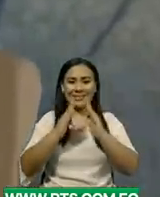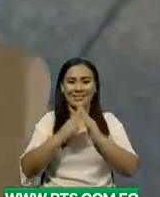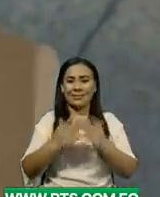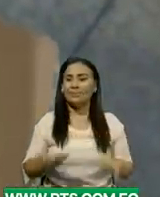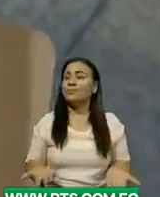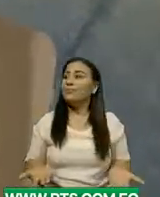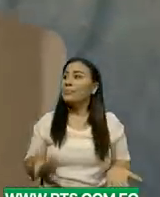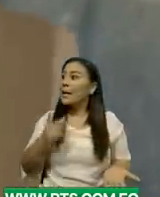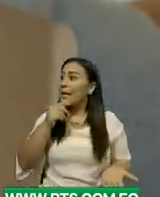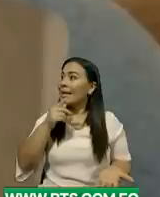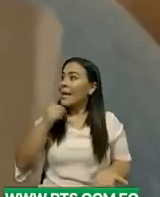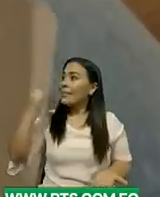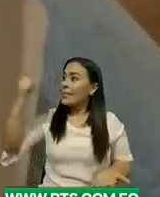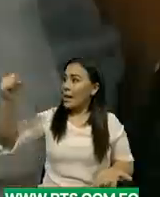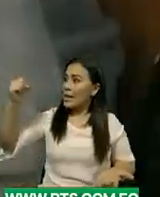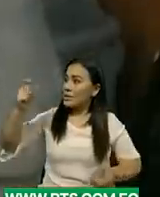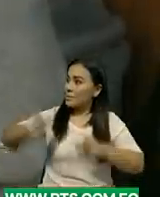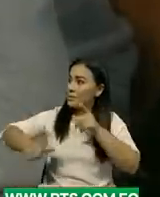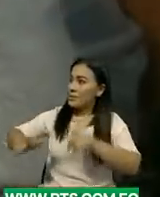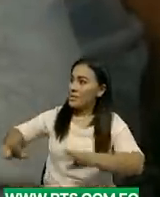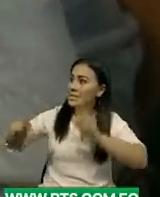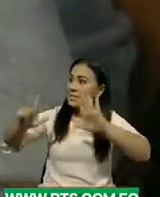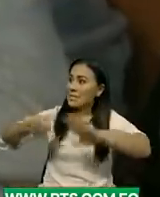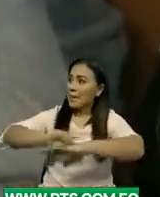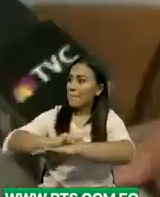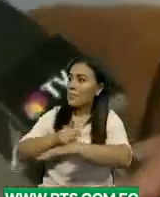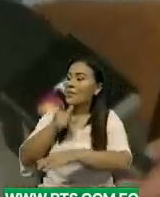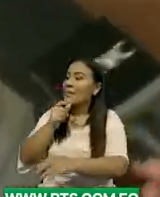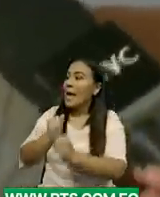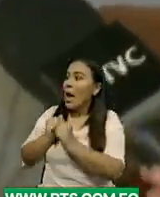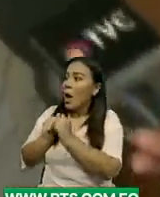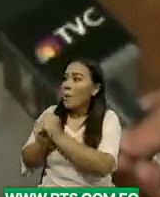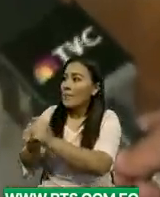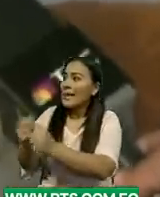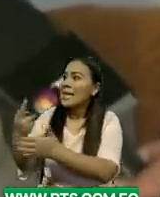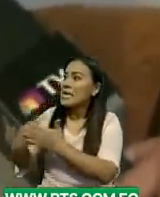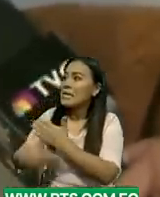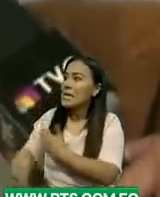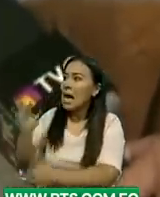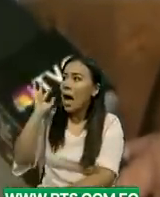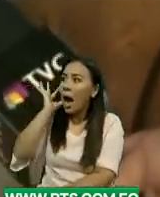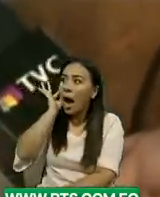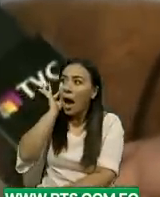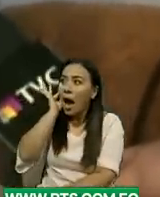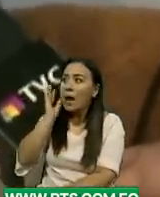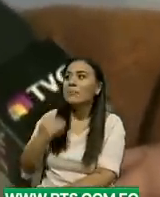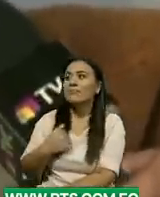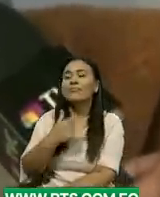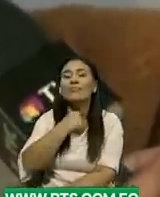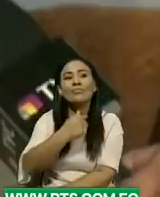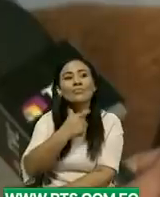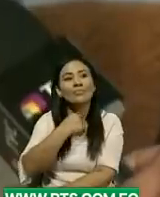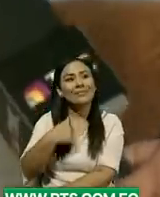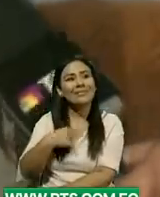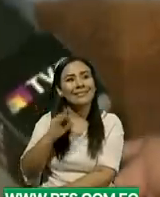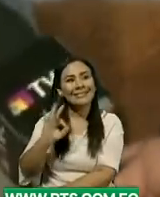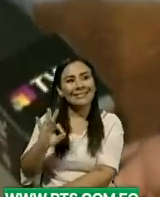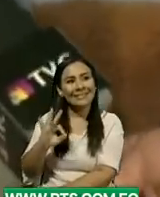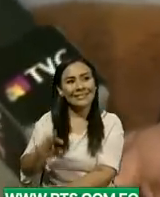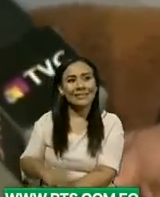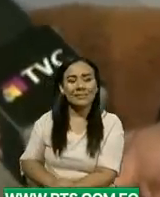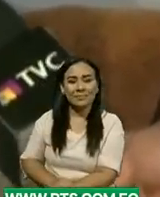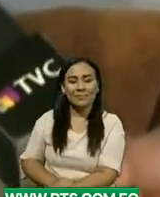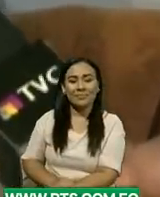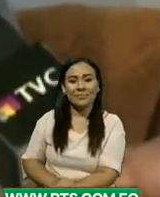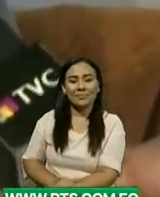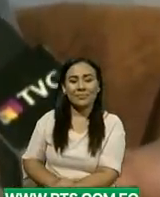cívico que le tomó alrededor de 7 minutos ayudado de su hija. ¿Qué te parece? Sí, magnífico. De muchas.